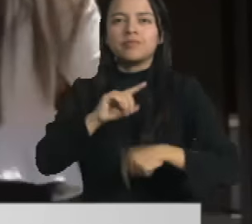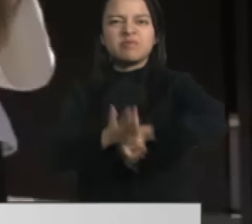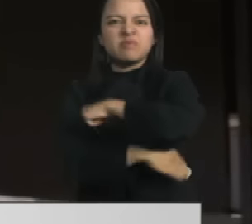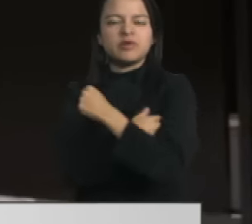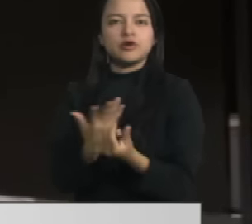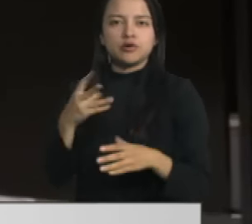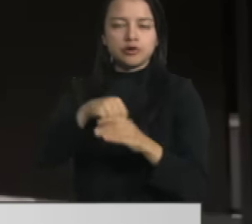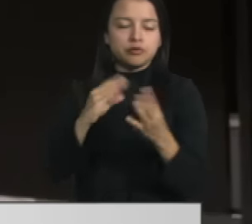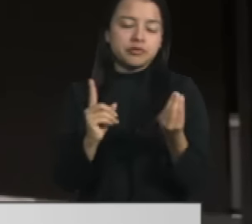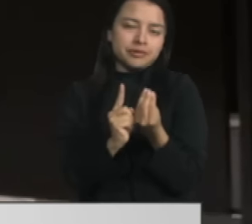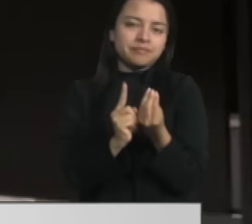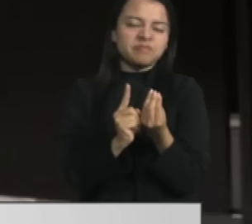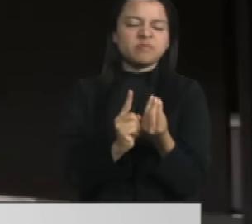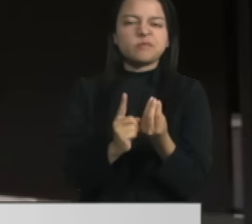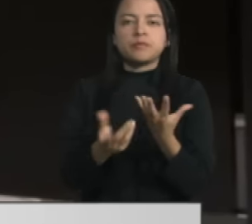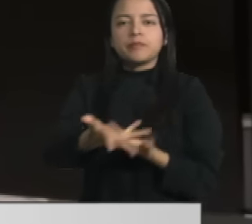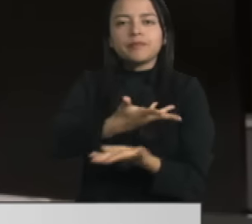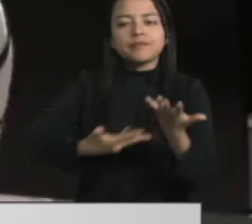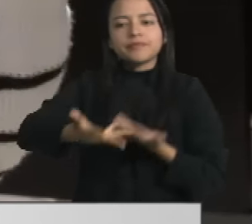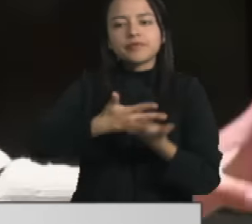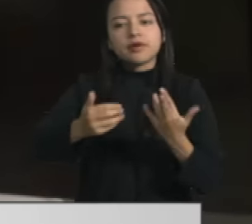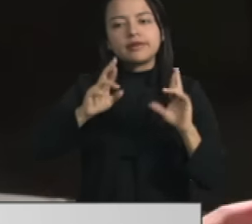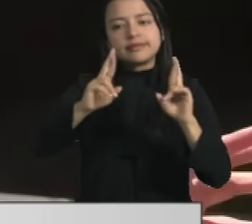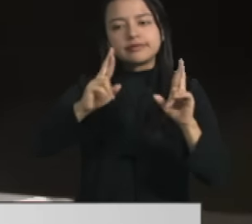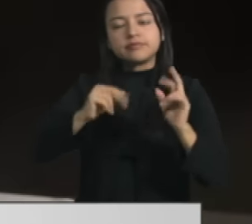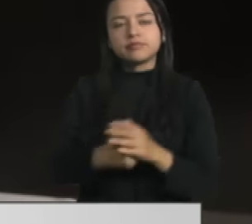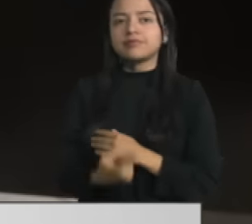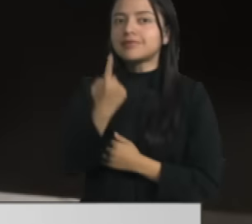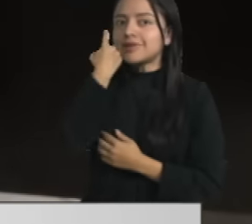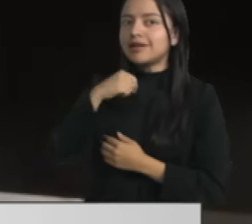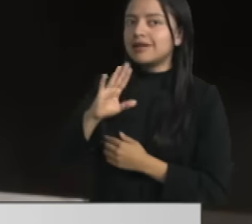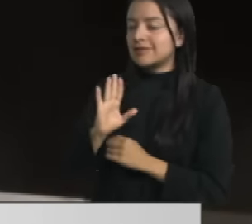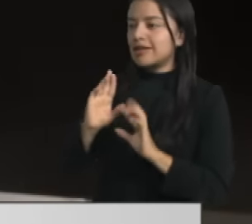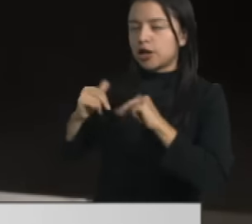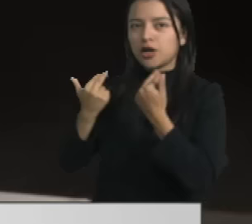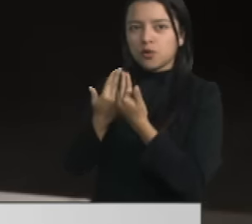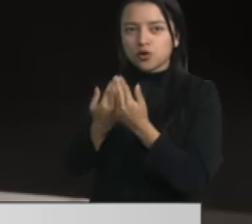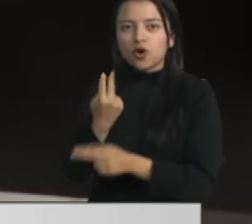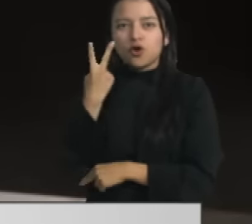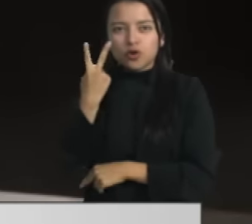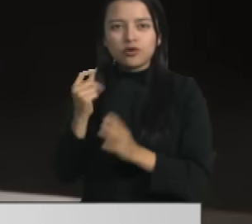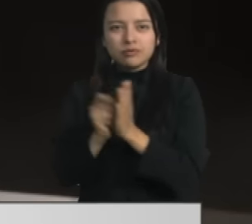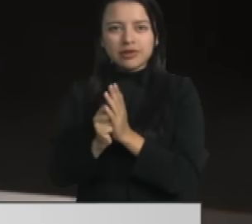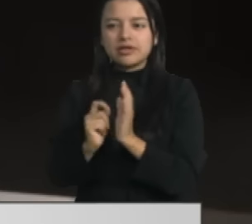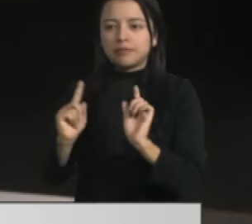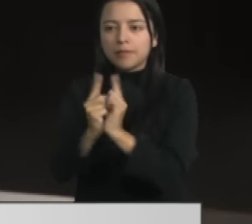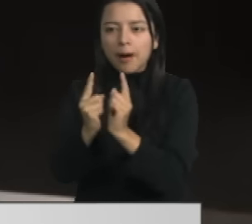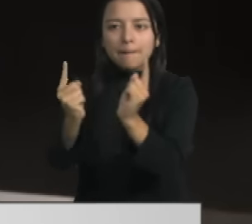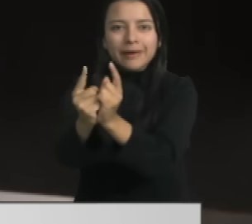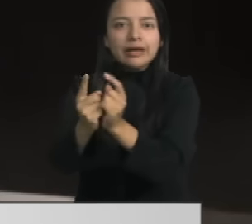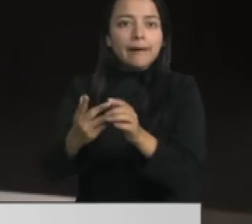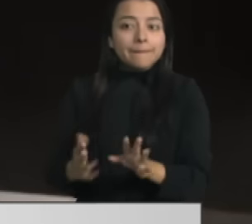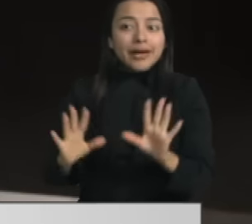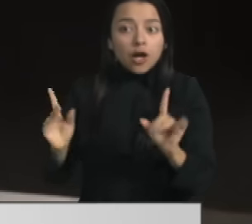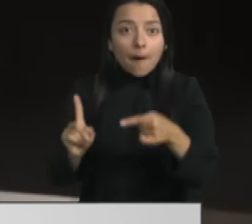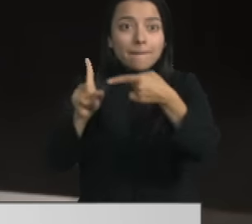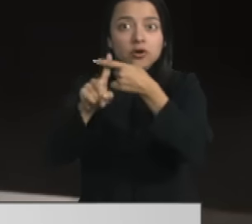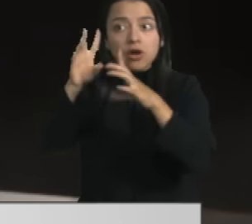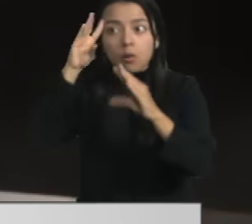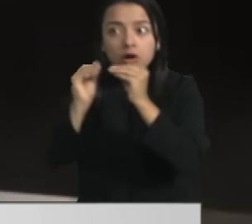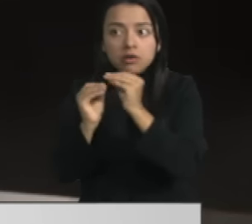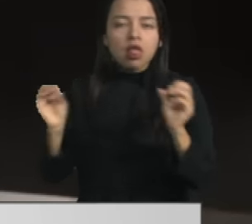para intentar llegar a acuerdos con los camioneros. Recordemos que el día de ayer se registraron 2 reuniones sin frutos positivos, es decir, sin